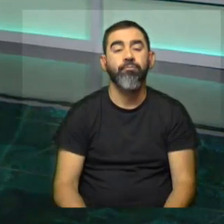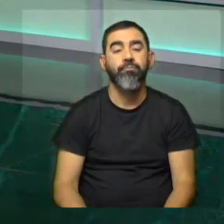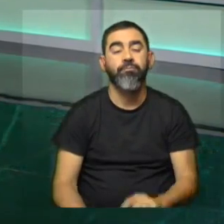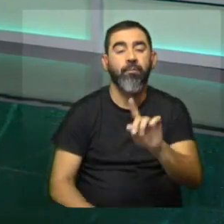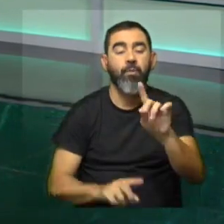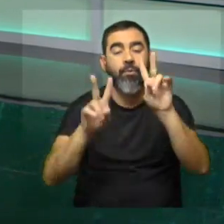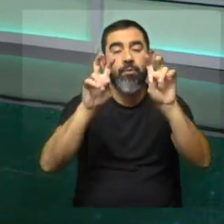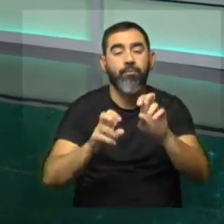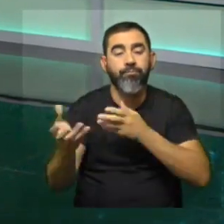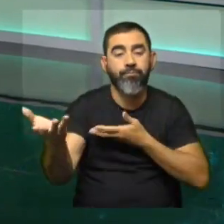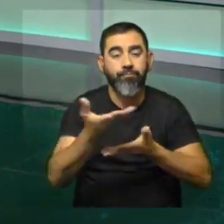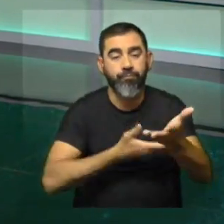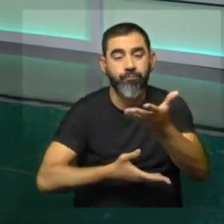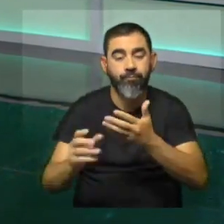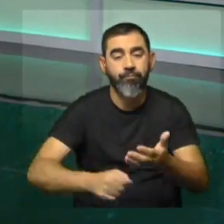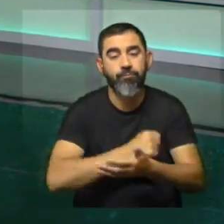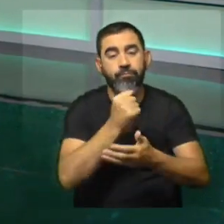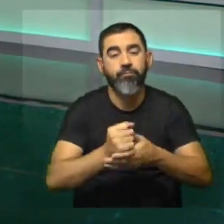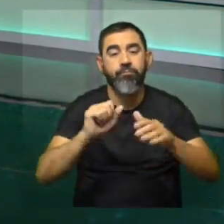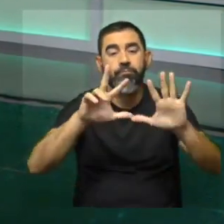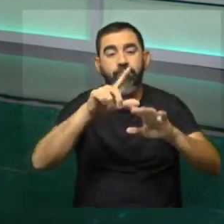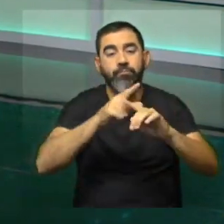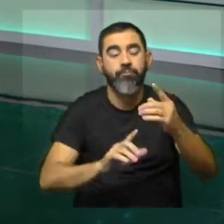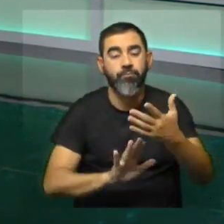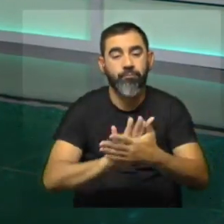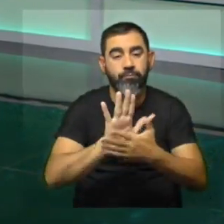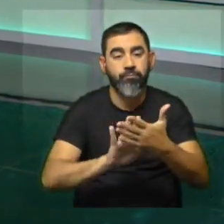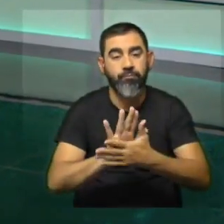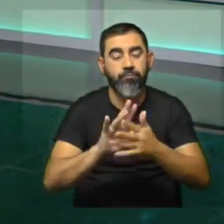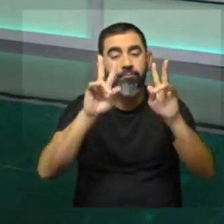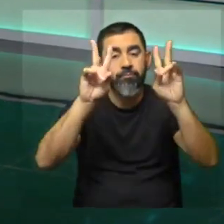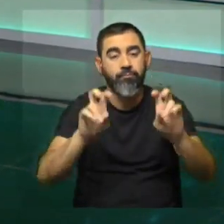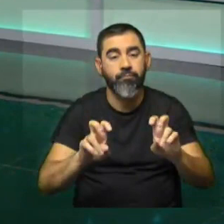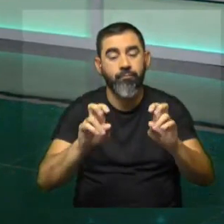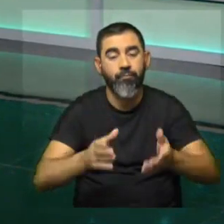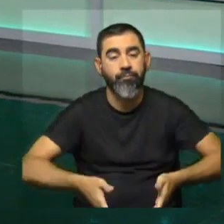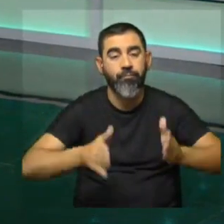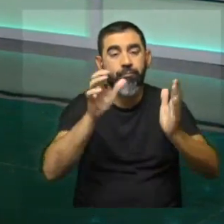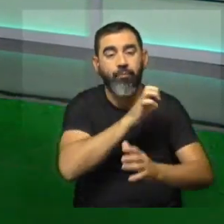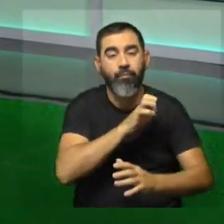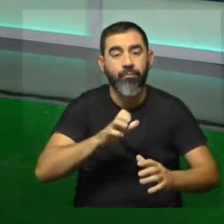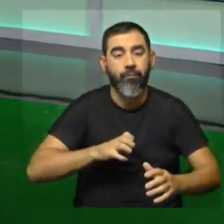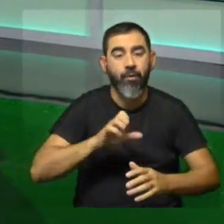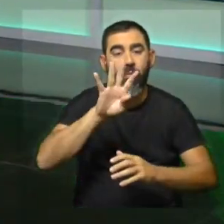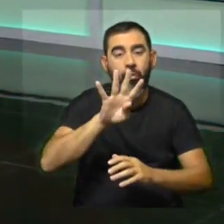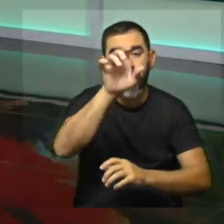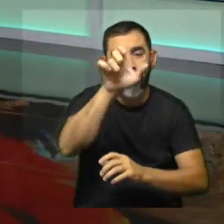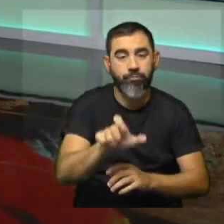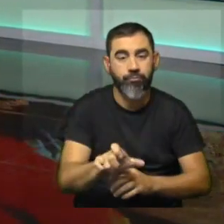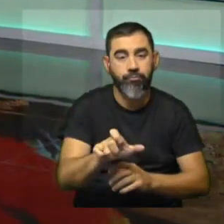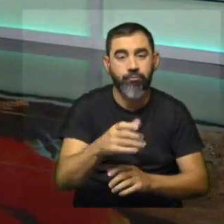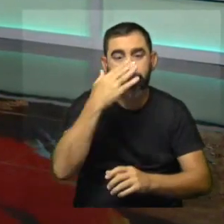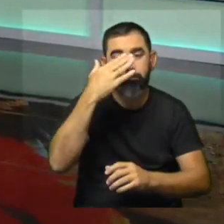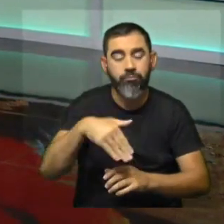Algunos de los temas que vamos a tener para desarrollar hasta las 8:30 de la mañana tiene que ver con lo que va a pasar en Torre Ejecutiva, donde cuatro personas que participaron de la